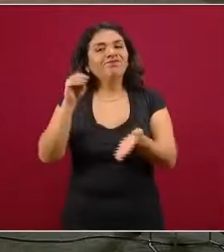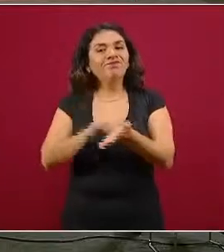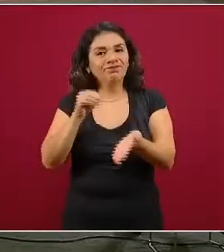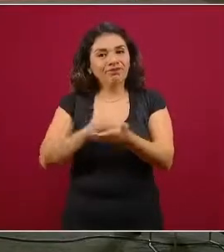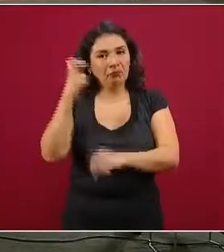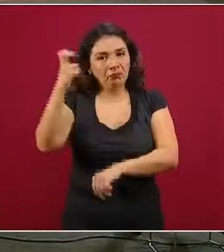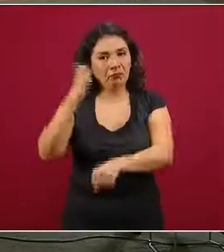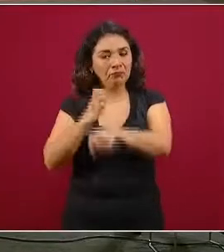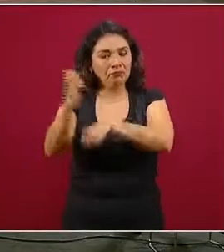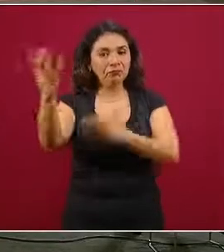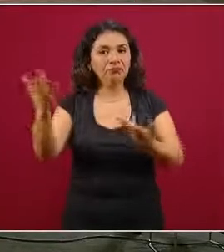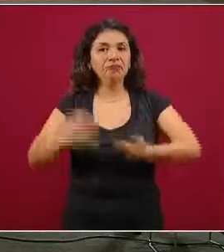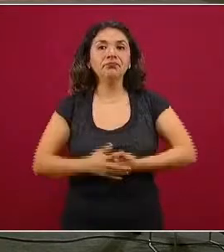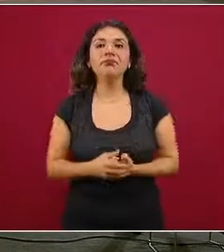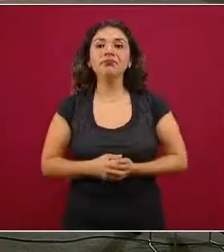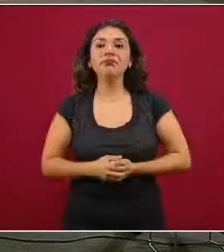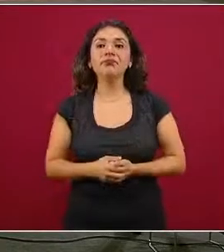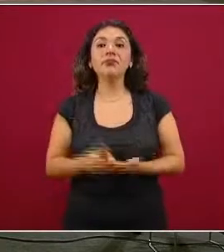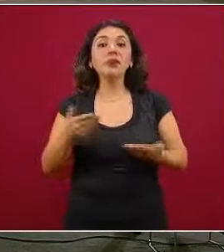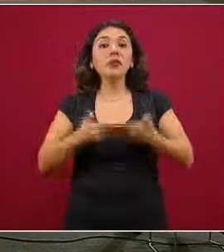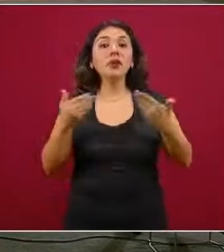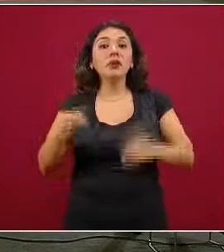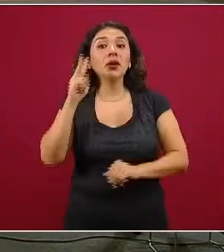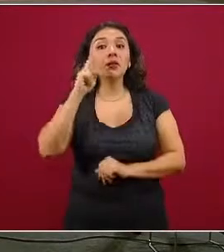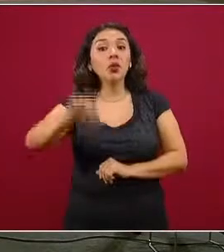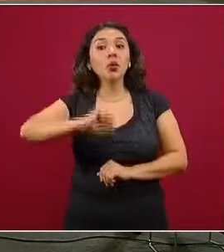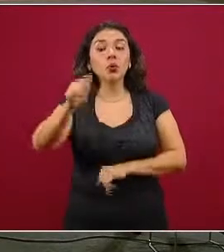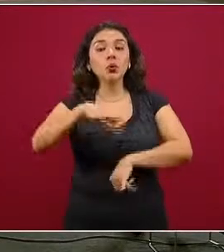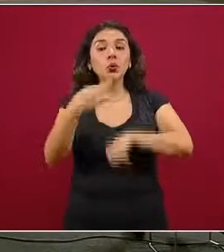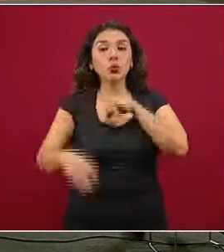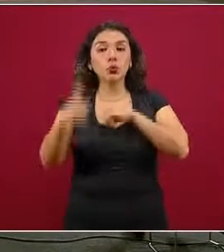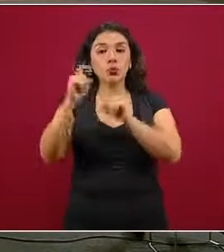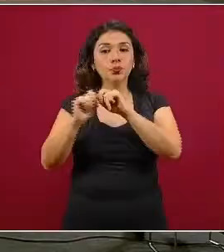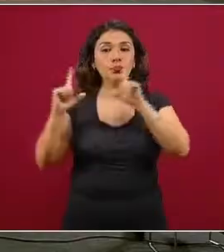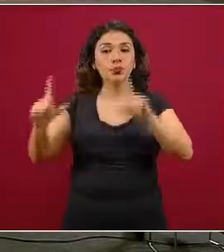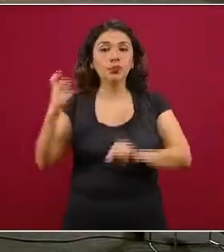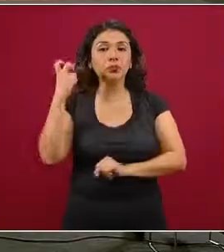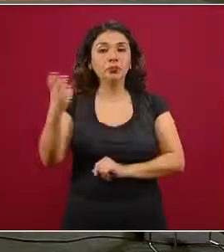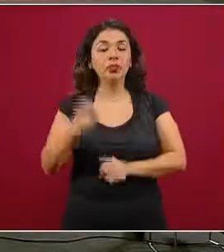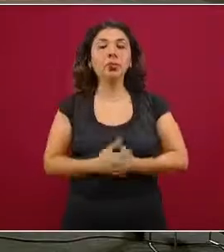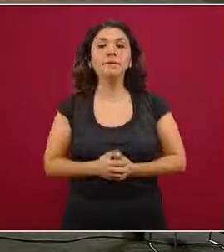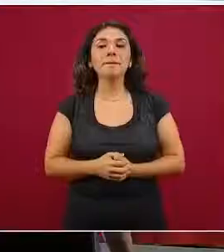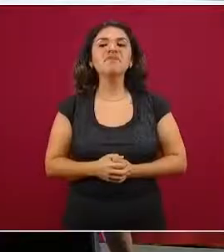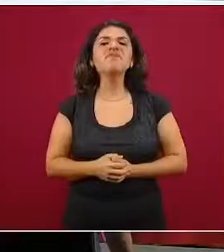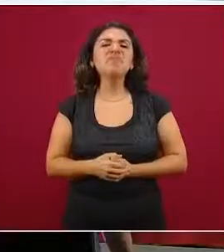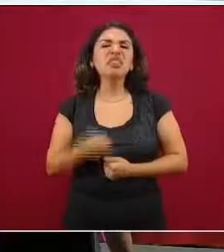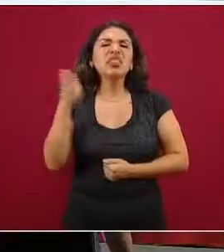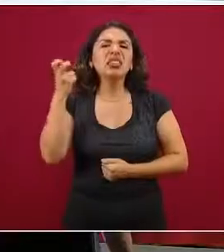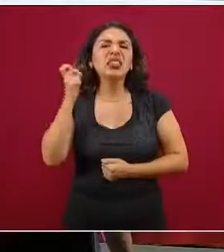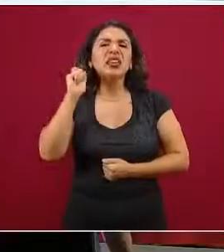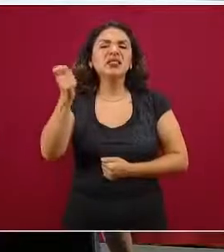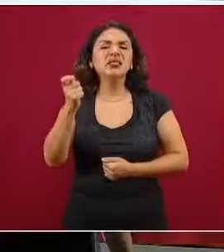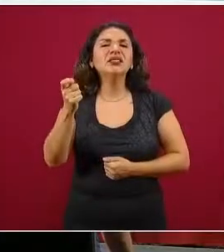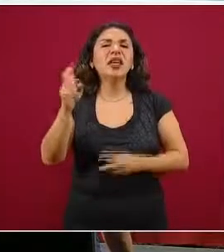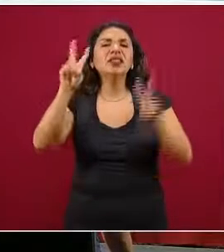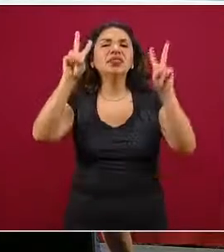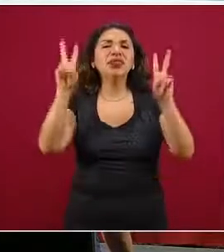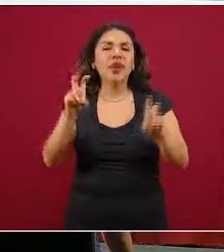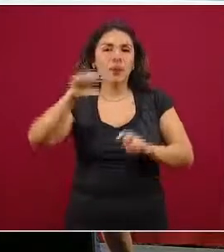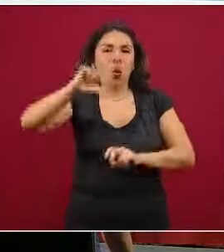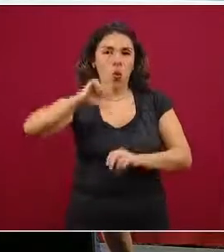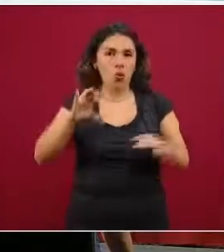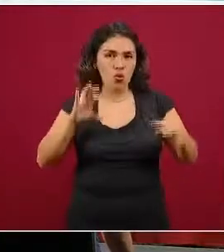estado. Veamos una siguiente diapositiva que más bien está relacionada con el tema que tenemos el